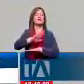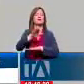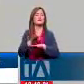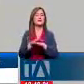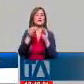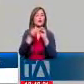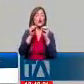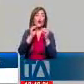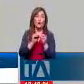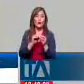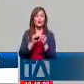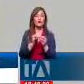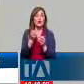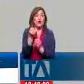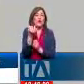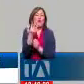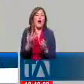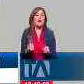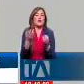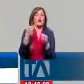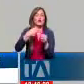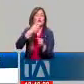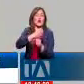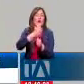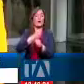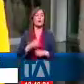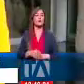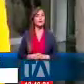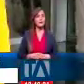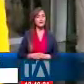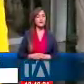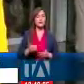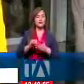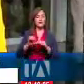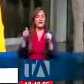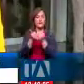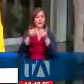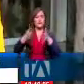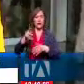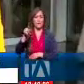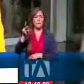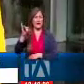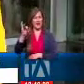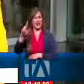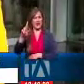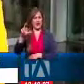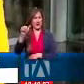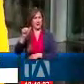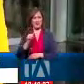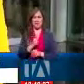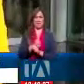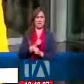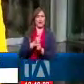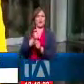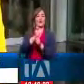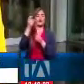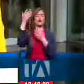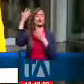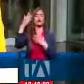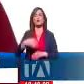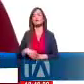con números de los puestos de los que se puede entregar. El asambleísta Pereira se defiende sobre esto y dice que es una persecución